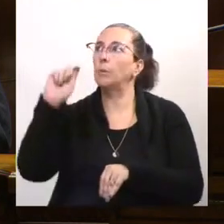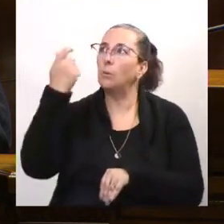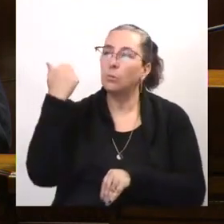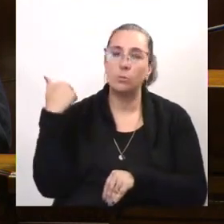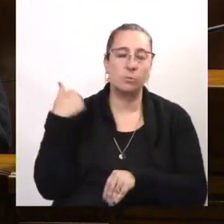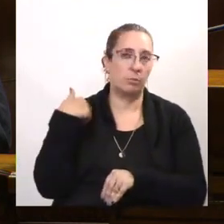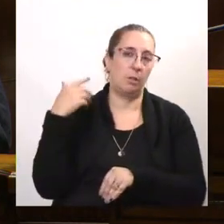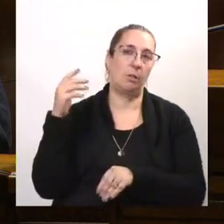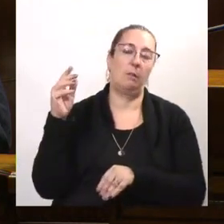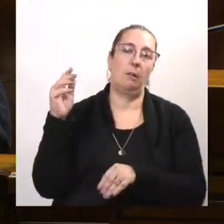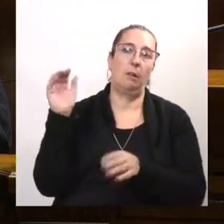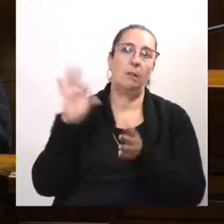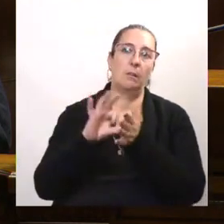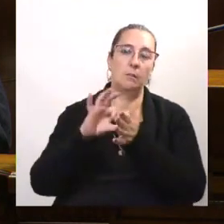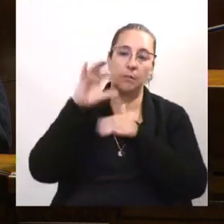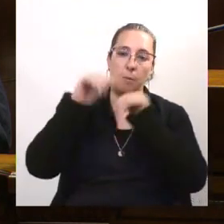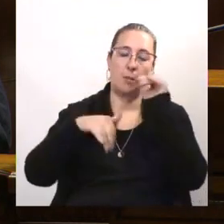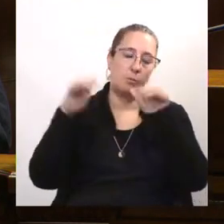electoral.